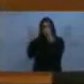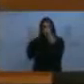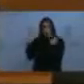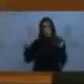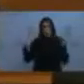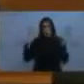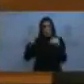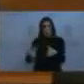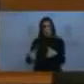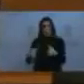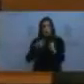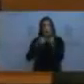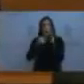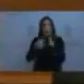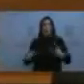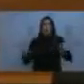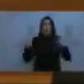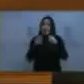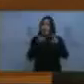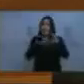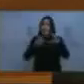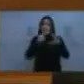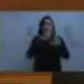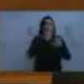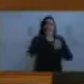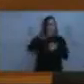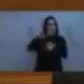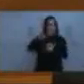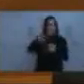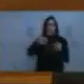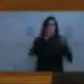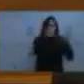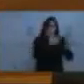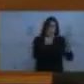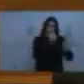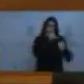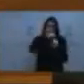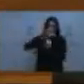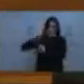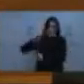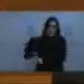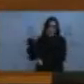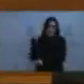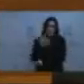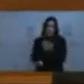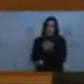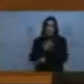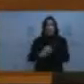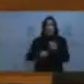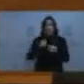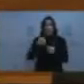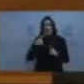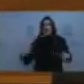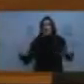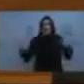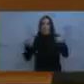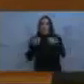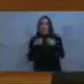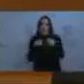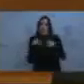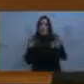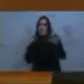personal, la colaboración entre áreas sanitarias para mejorar los servicios del hospital. Lo que vemos en realidad es que dichos servicios del